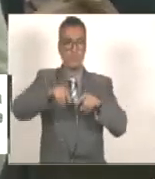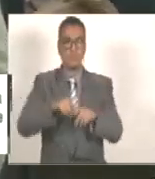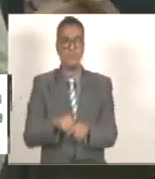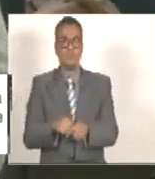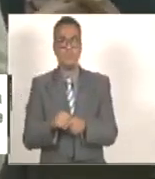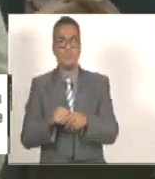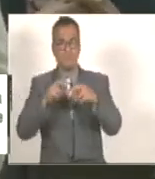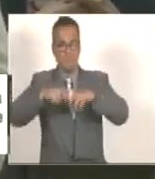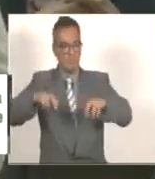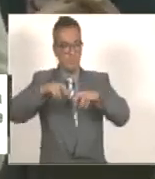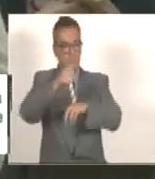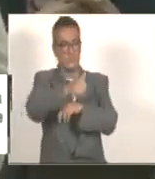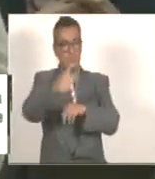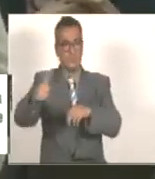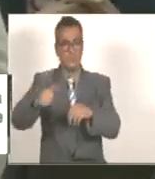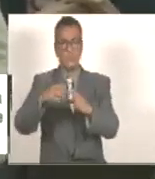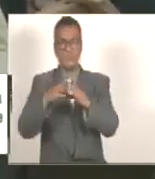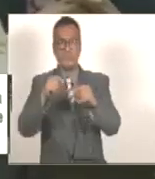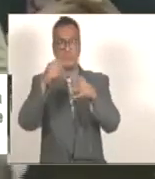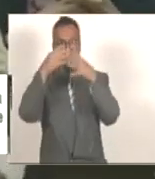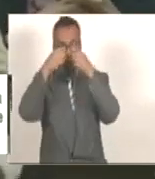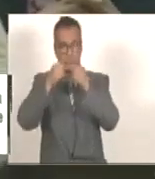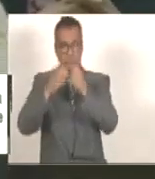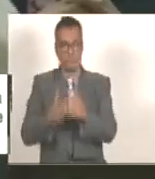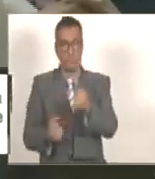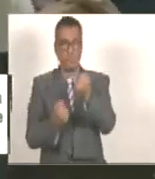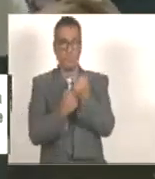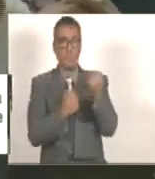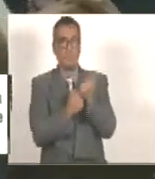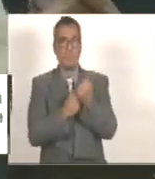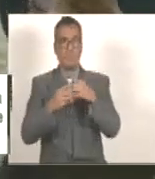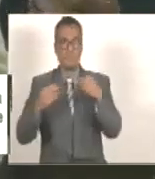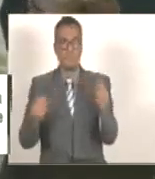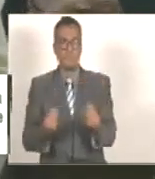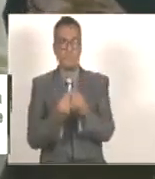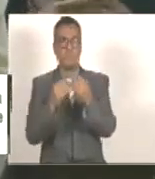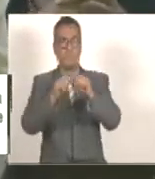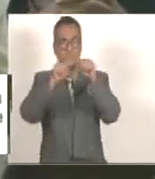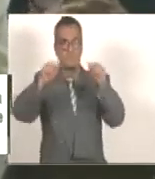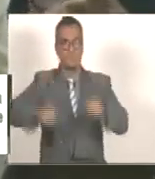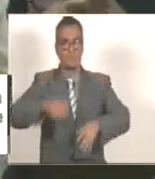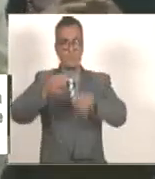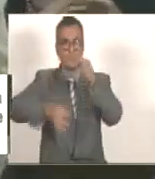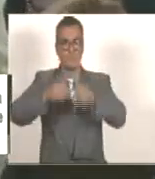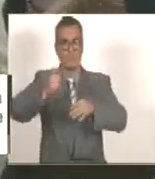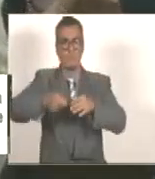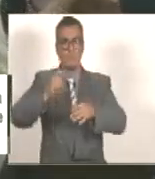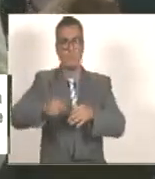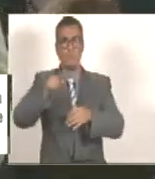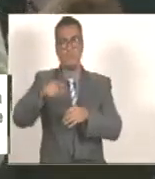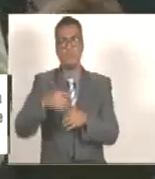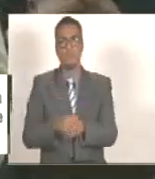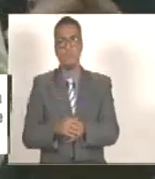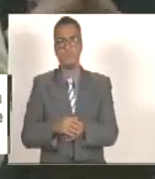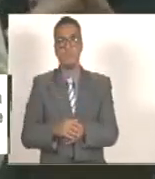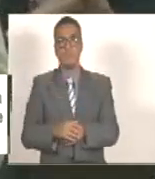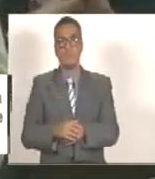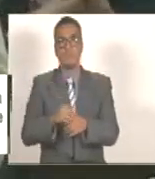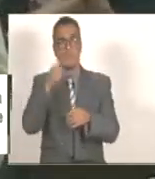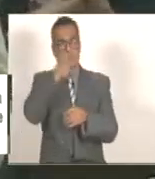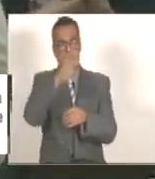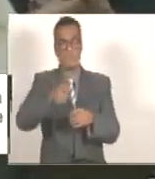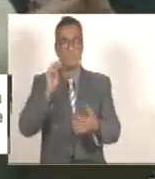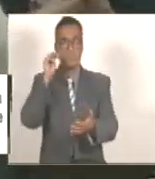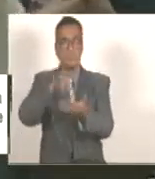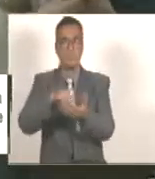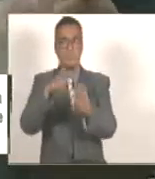Es revisar cada una de esas causas judiciales y apoyar conjuntamente con el sistema de justicia, porque en eso estamos. Así que bueno, el pueblo de